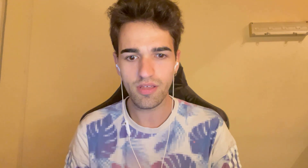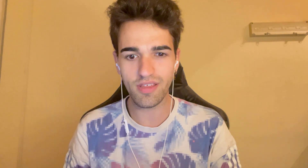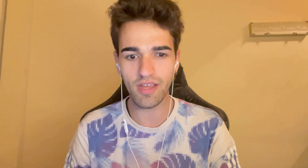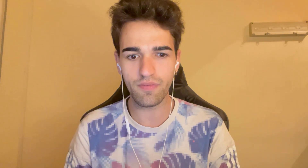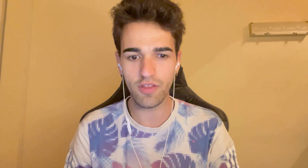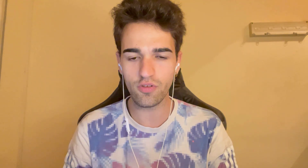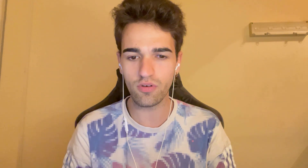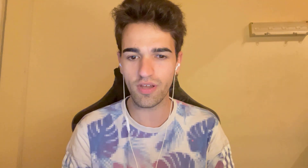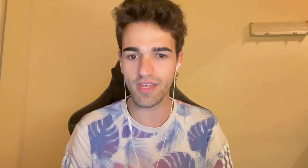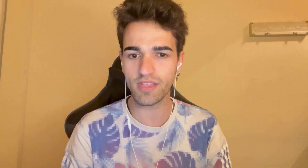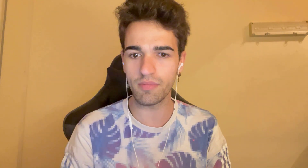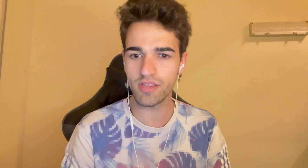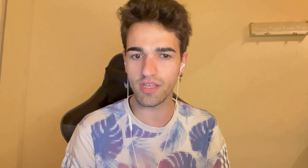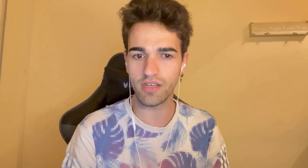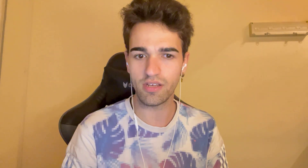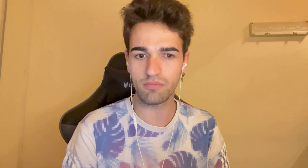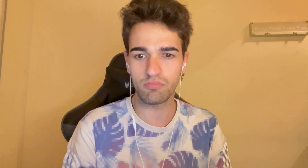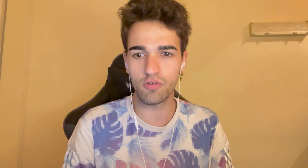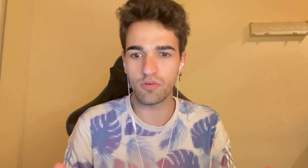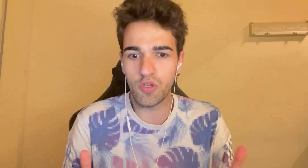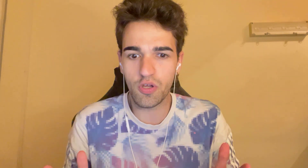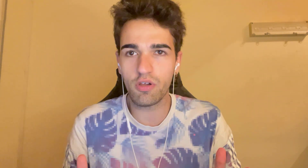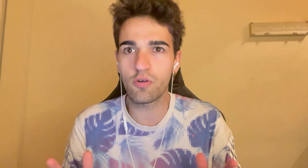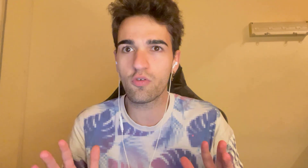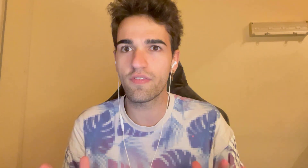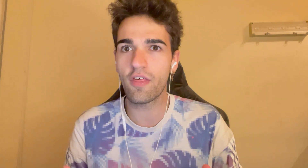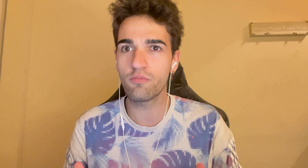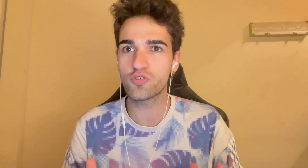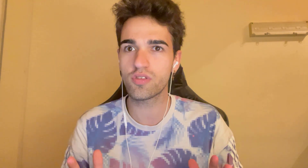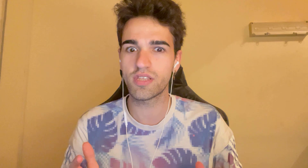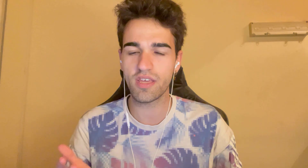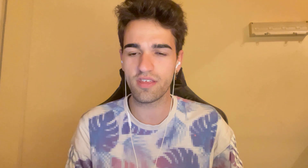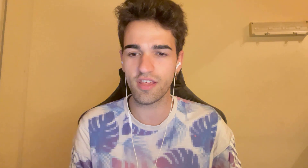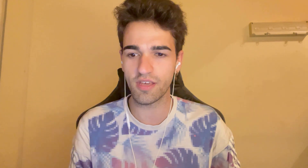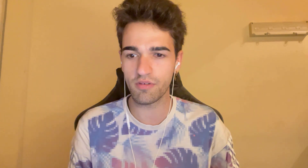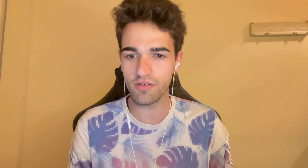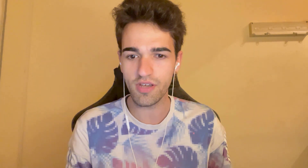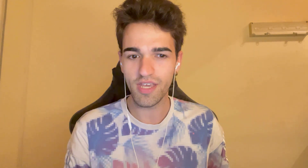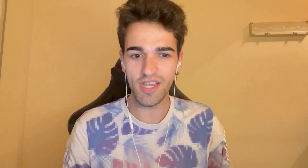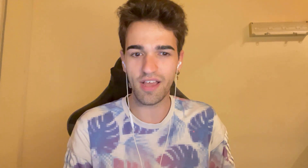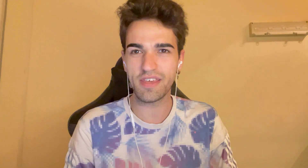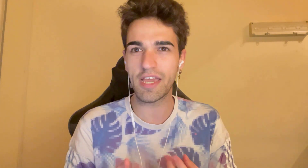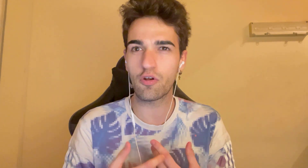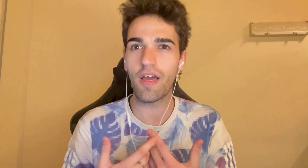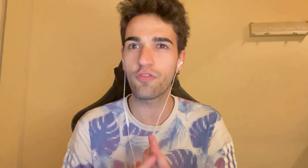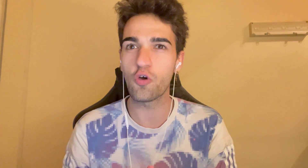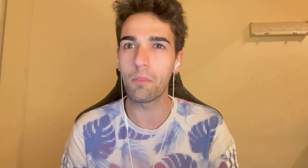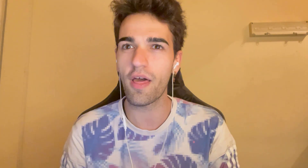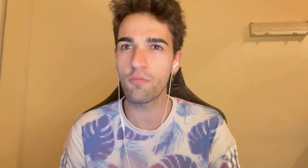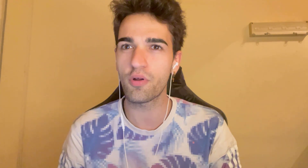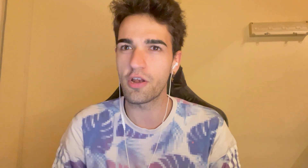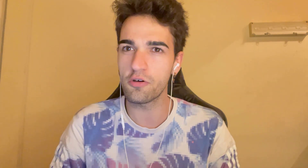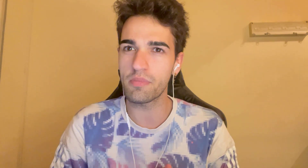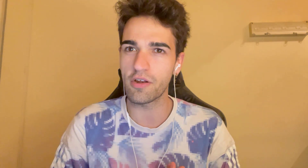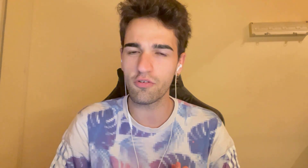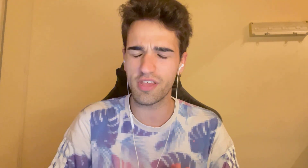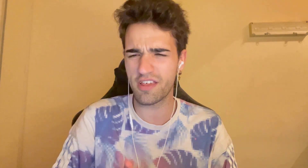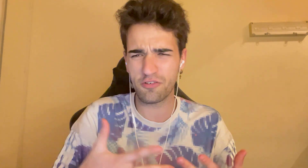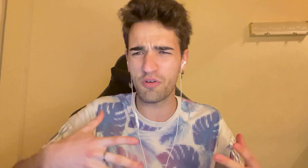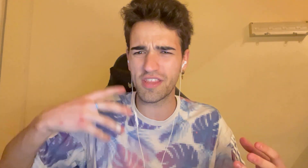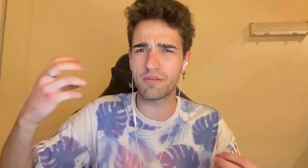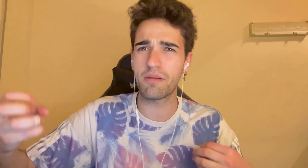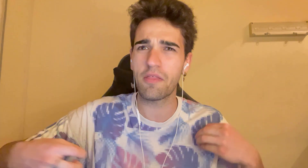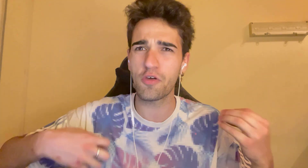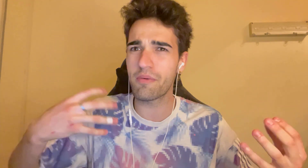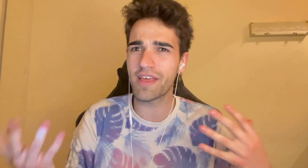obra se está refiriendo exactamente. Bueno, yo creo que no nos han dado muchos detalles en este vídeo y casi que no la han nombrado por el nombre, ¿no? O sea,